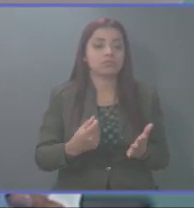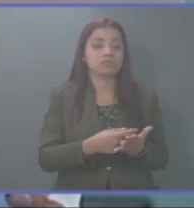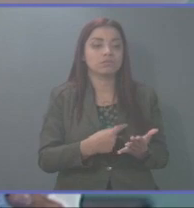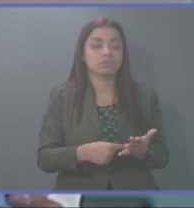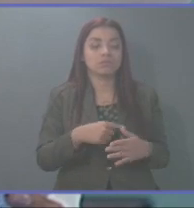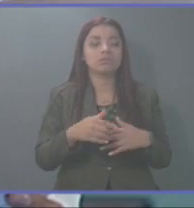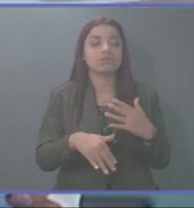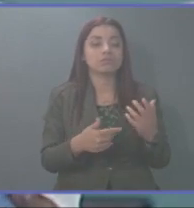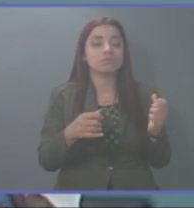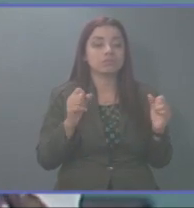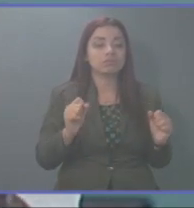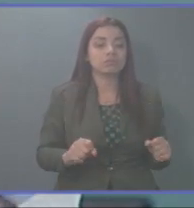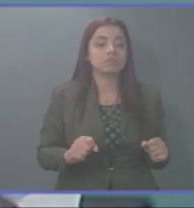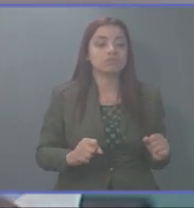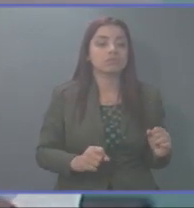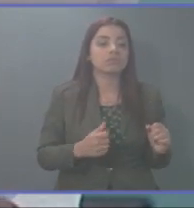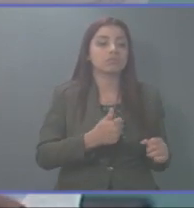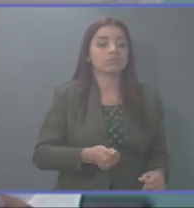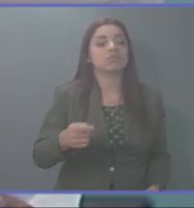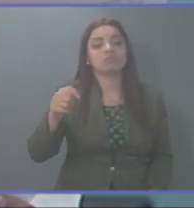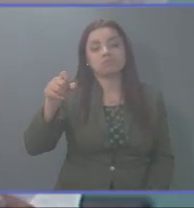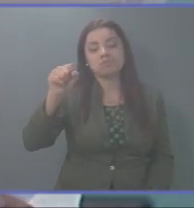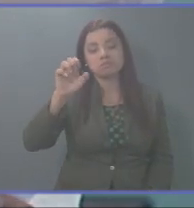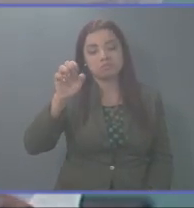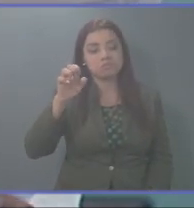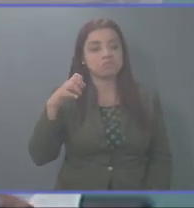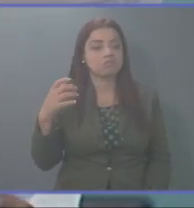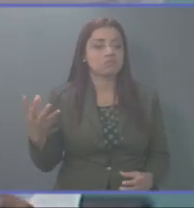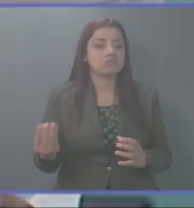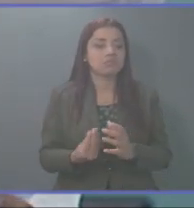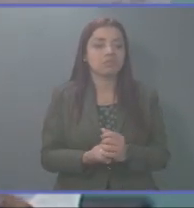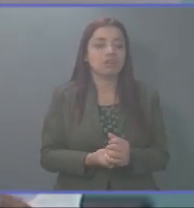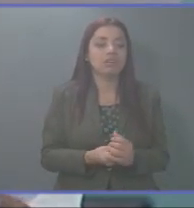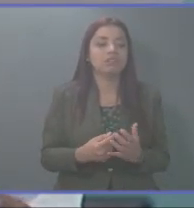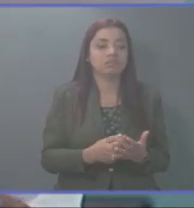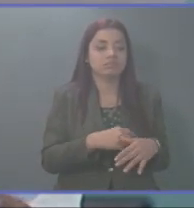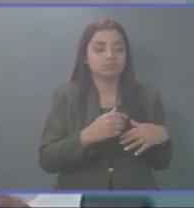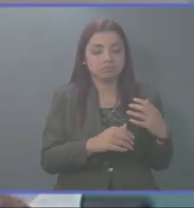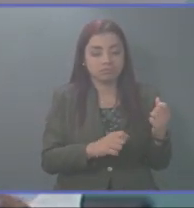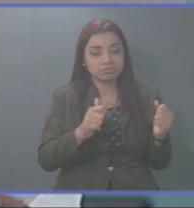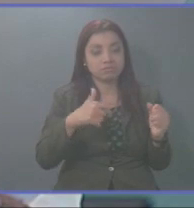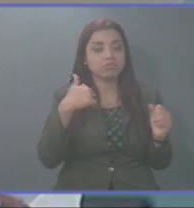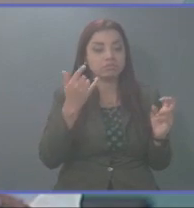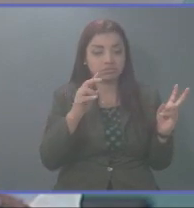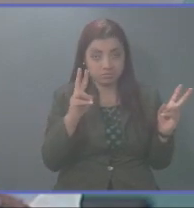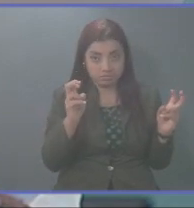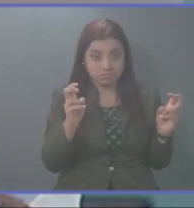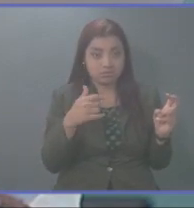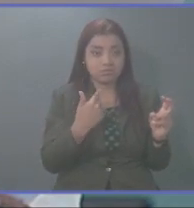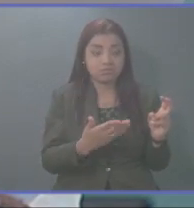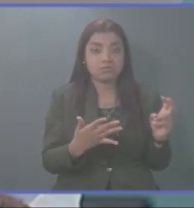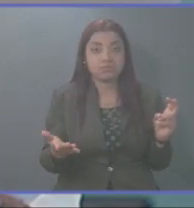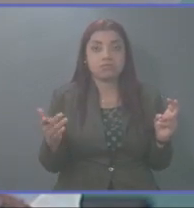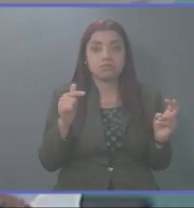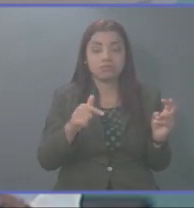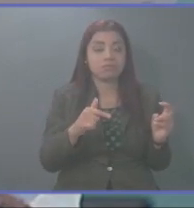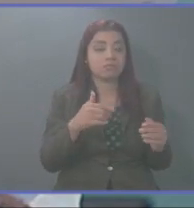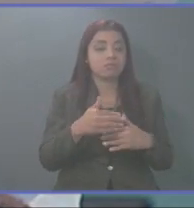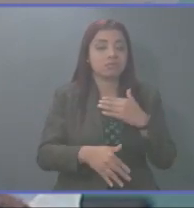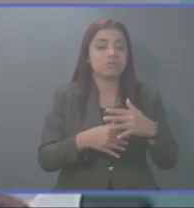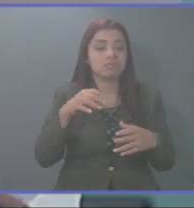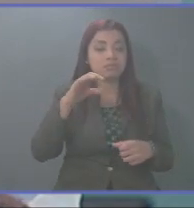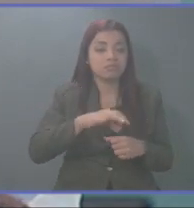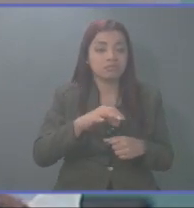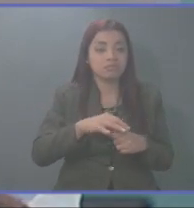puesto que habría que dotar al Tribunal Supremo Electoral de recursos adicionales considerables. Por otra parte, su ejecución no se limita al organismo electoral,